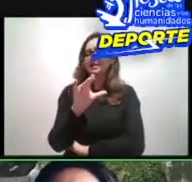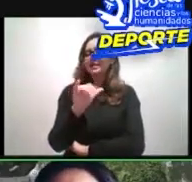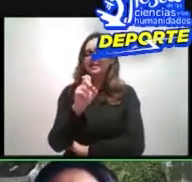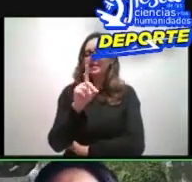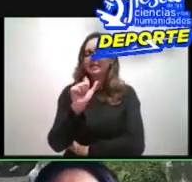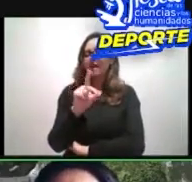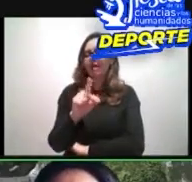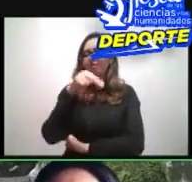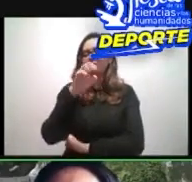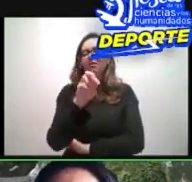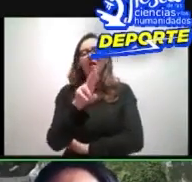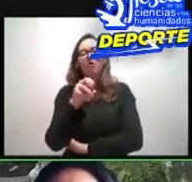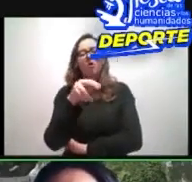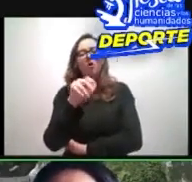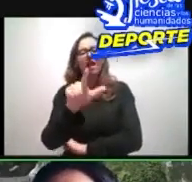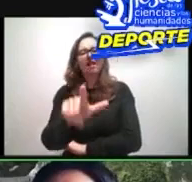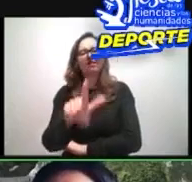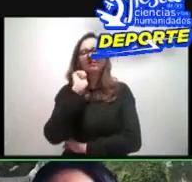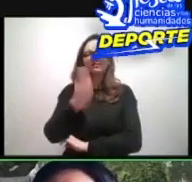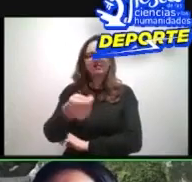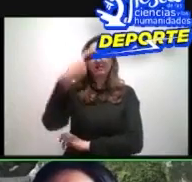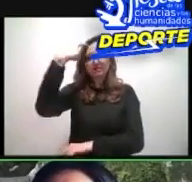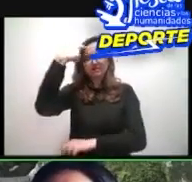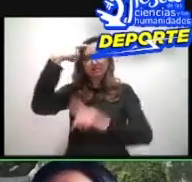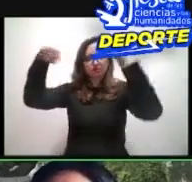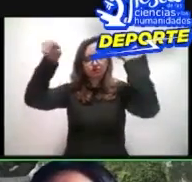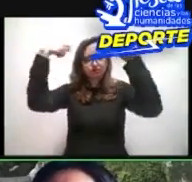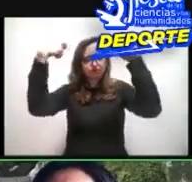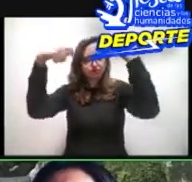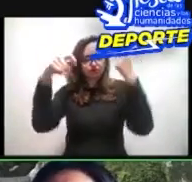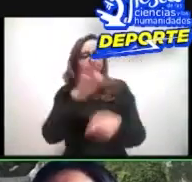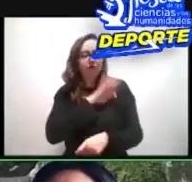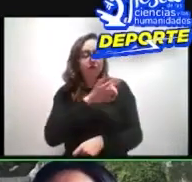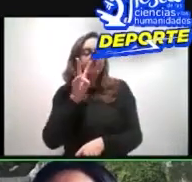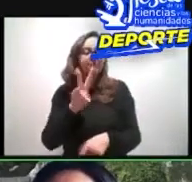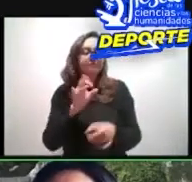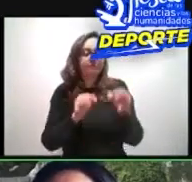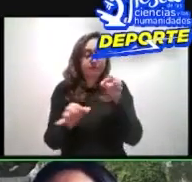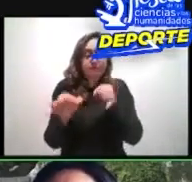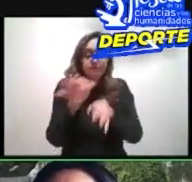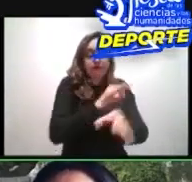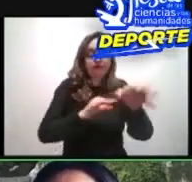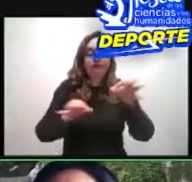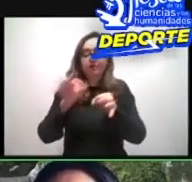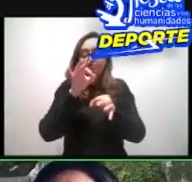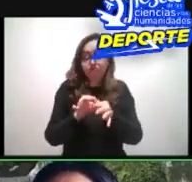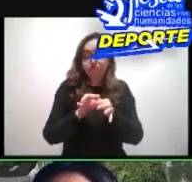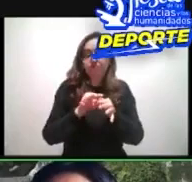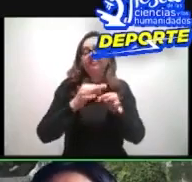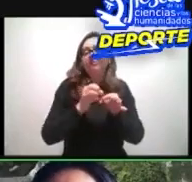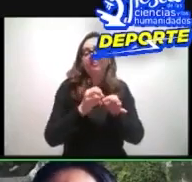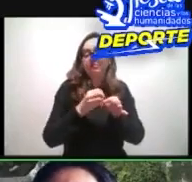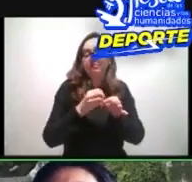estamos viendo en la imagen cómo vamos a tener una célula madre. Después, esta se va a ir diferenciando en una